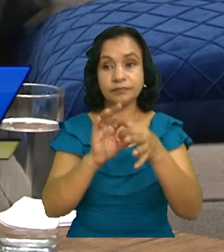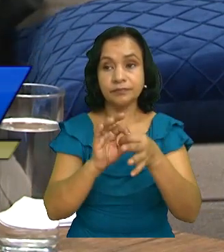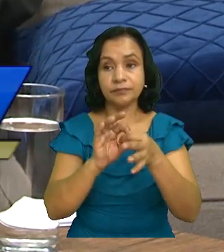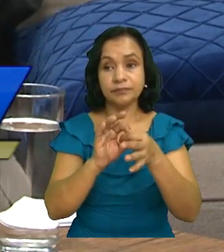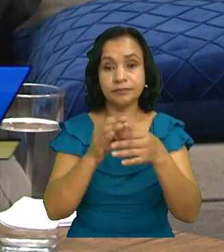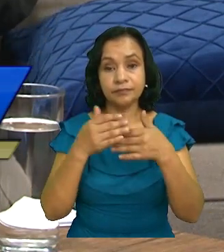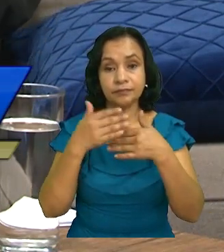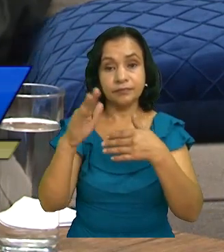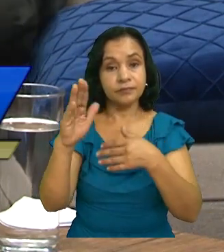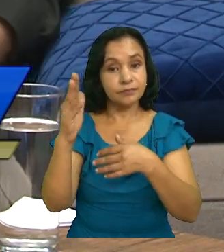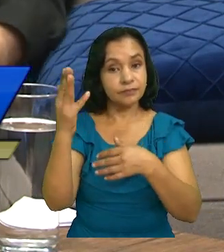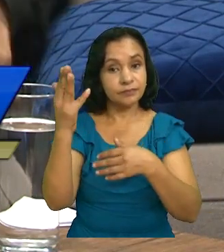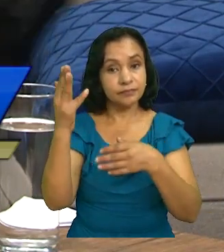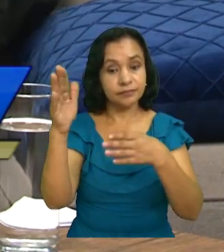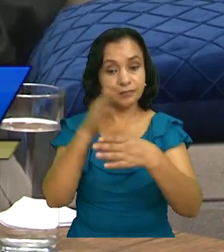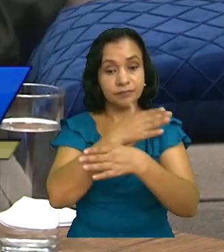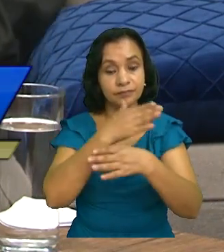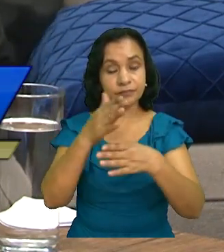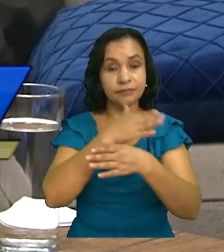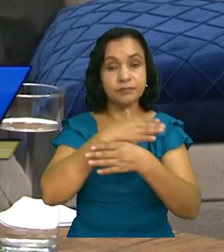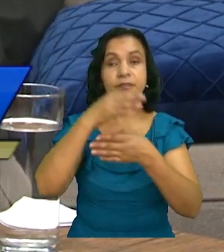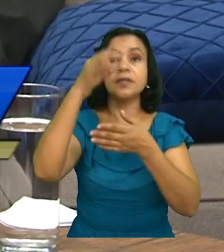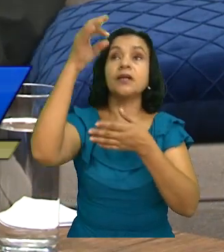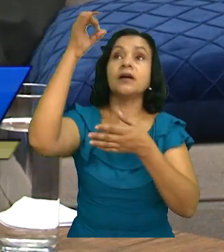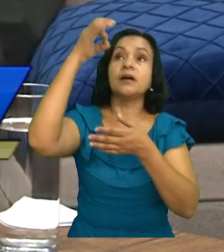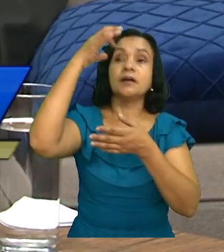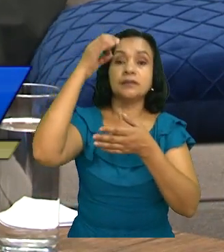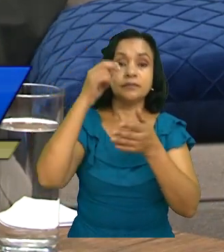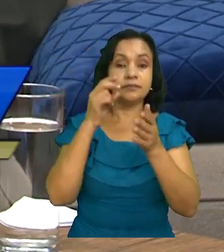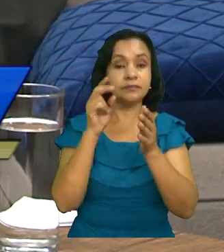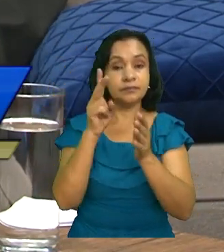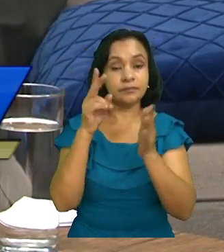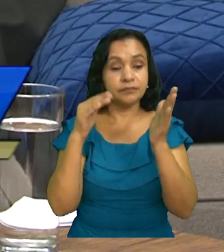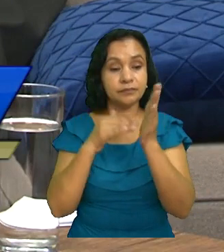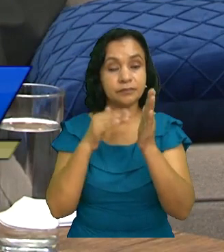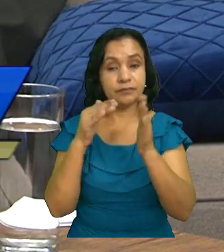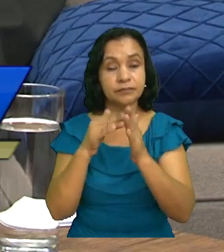Nueve tipos diferentes de vacunas, 2 millones de dosis,